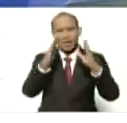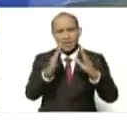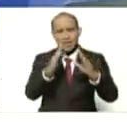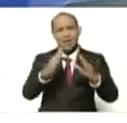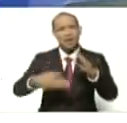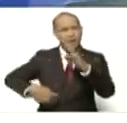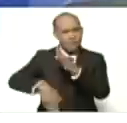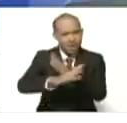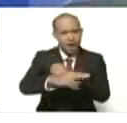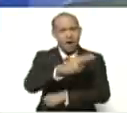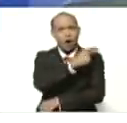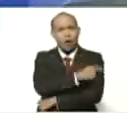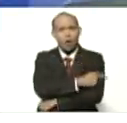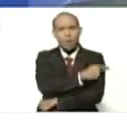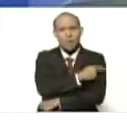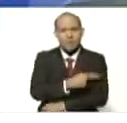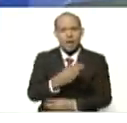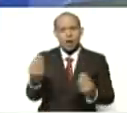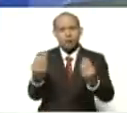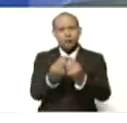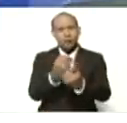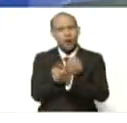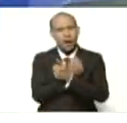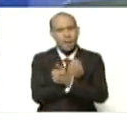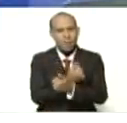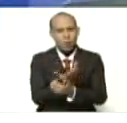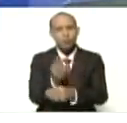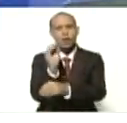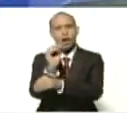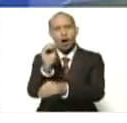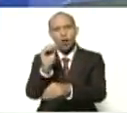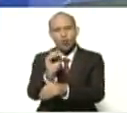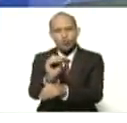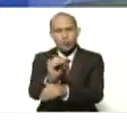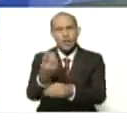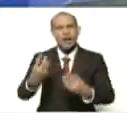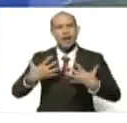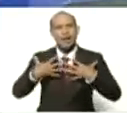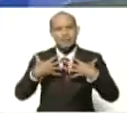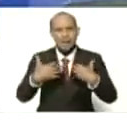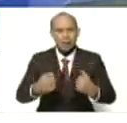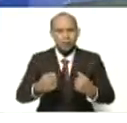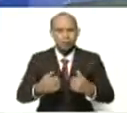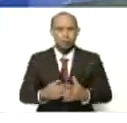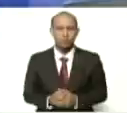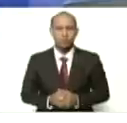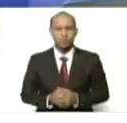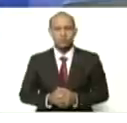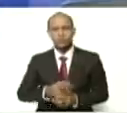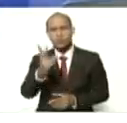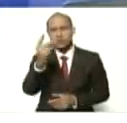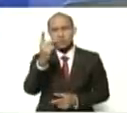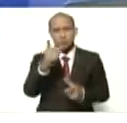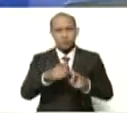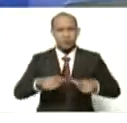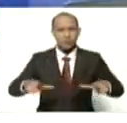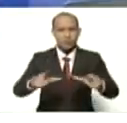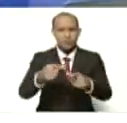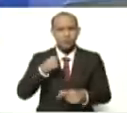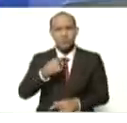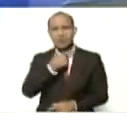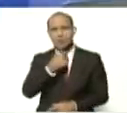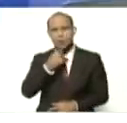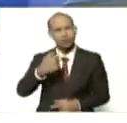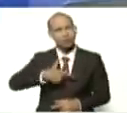a hospitalizarse con amor para que le cuidemos su salud segundo elemento ay me gusta ser